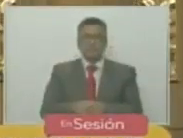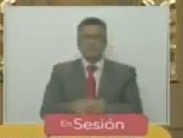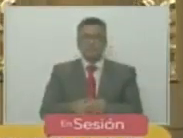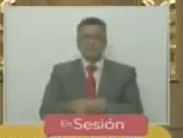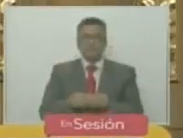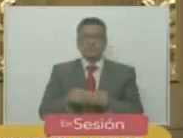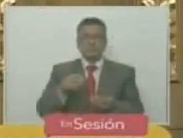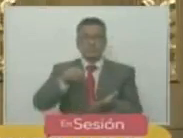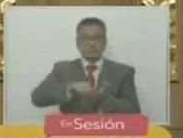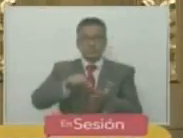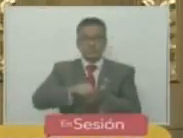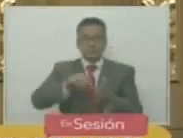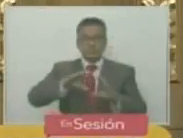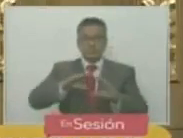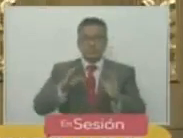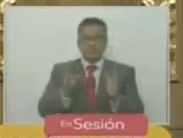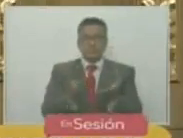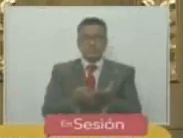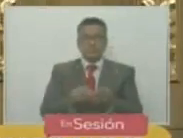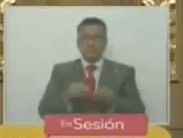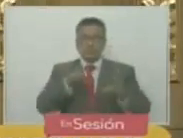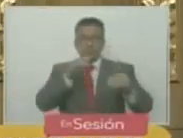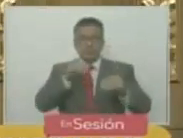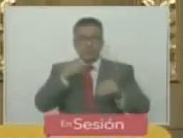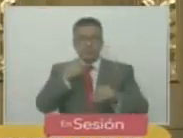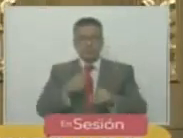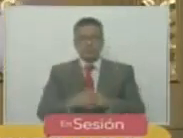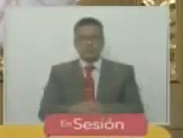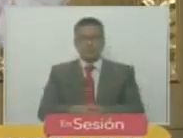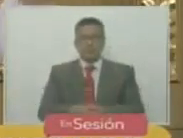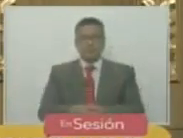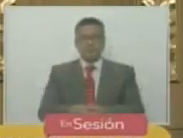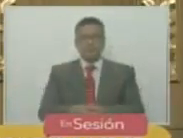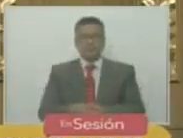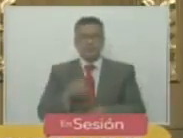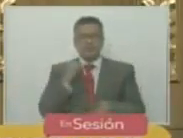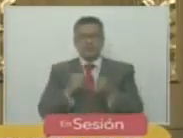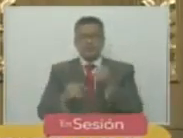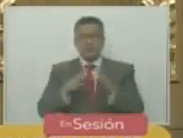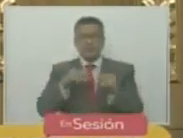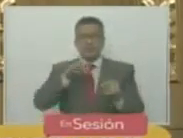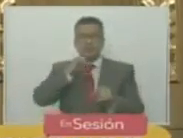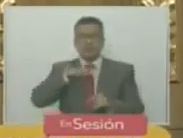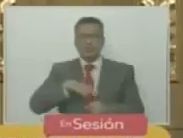del capitalismo mundial hablaban del fin de la historia,